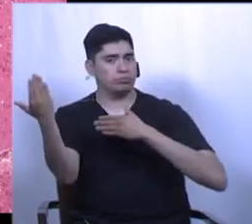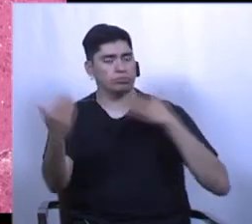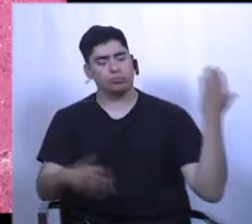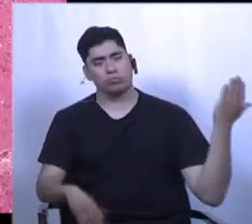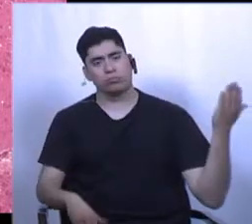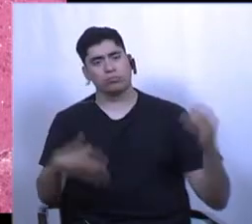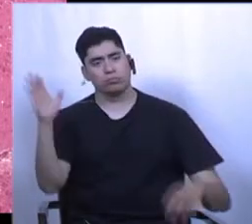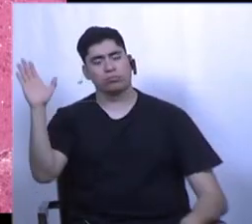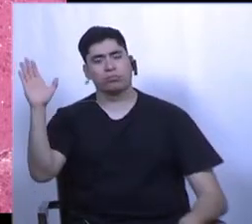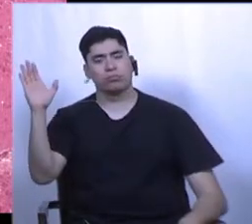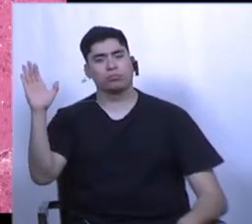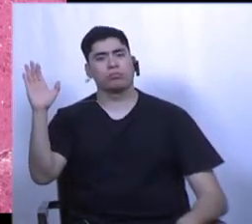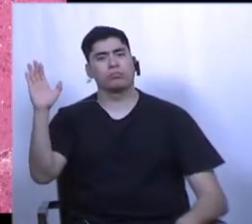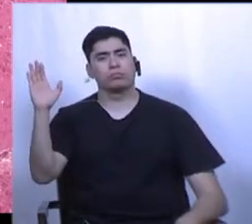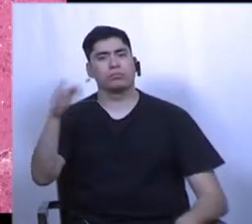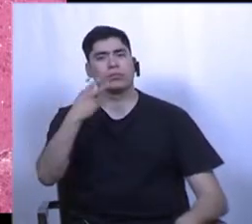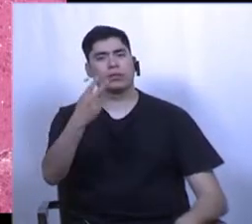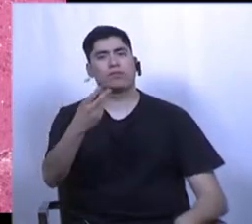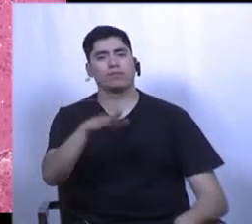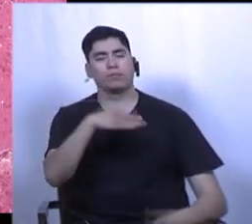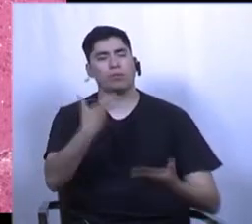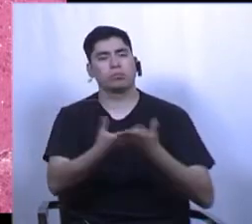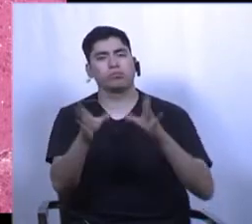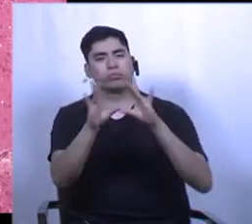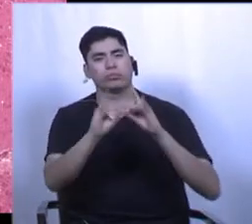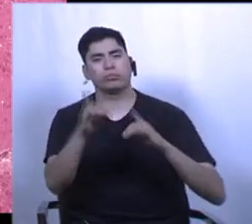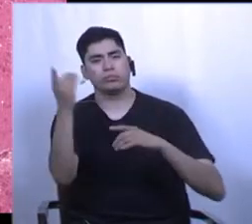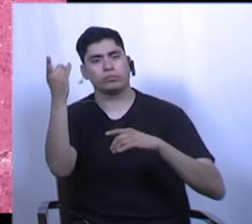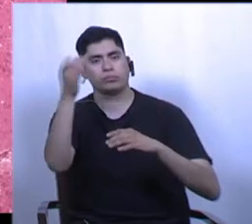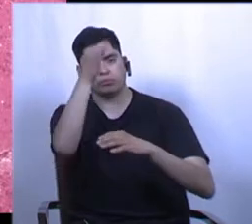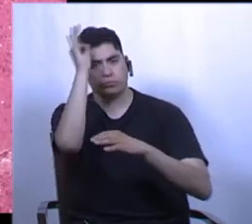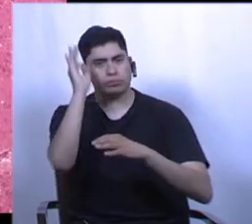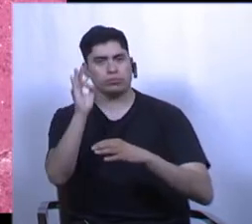derecha, ven la muerte de células cerebrales.